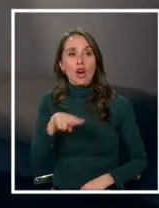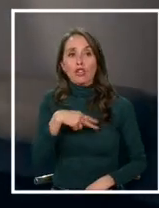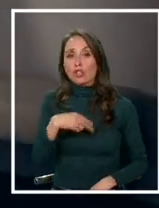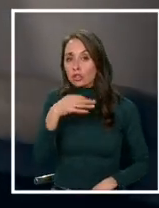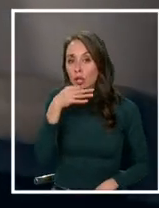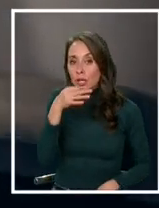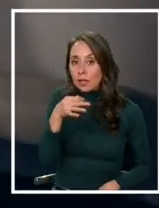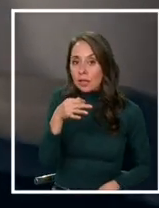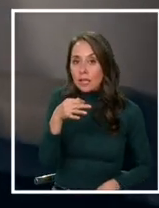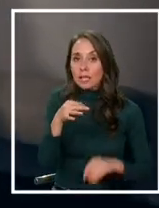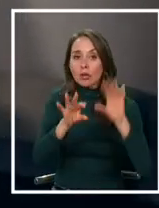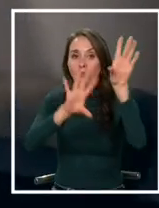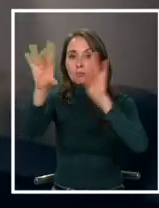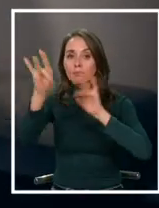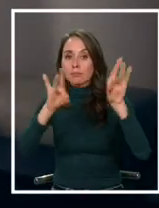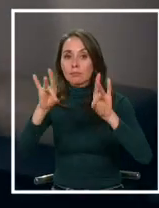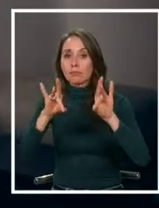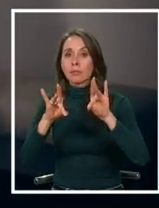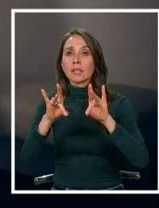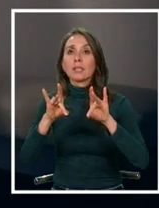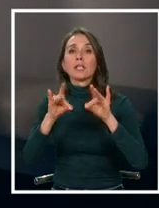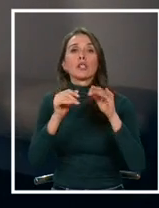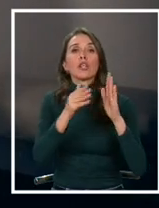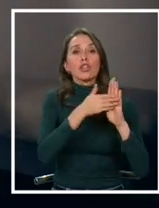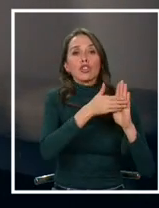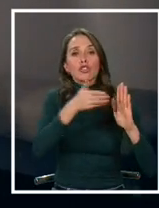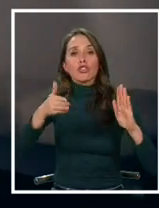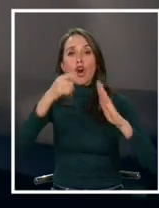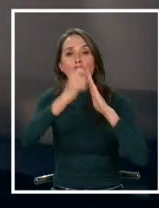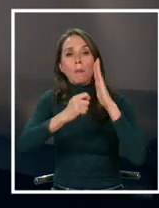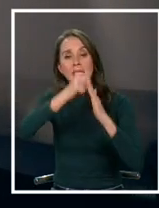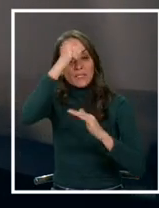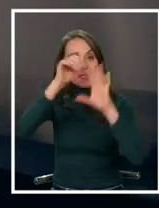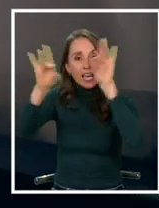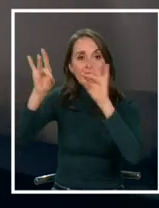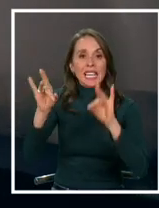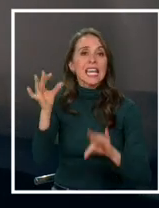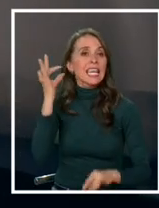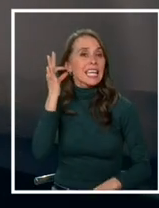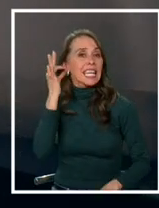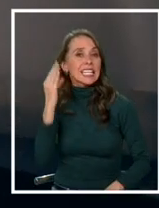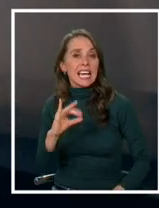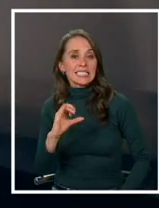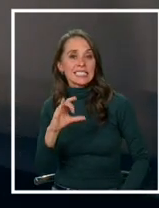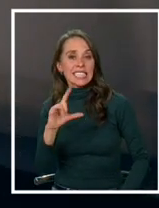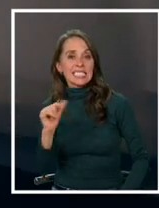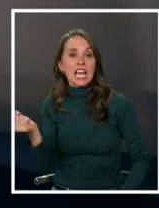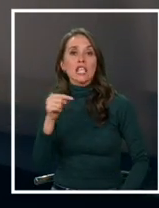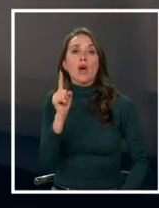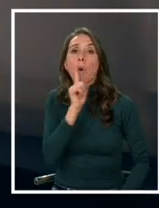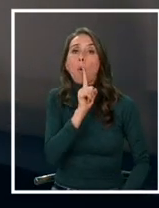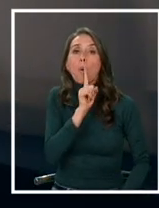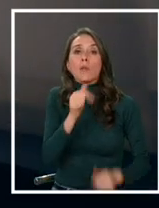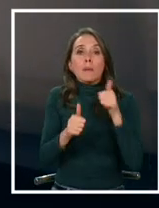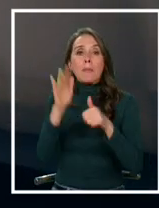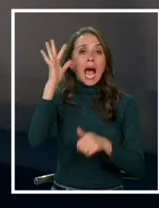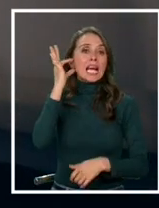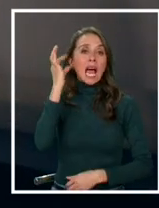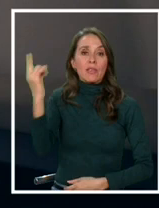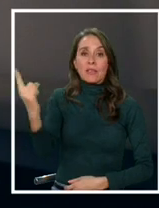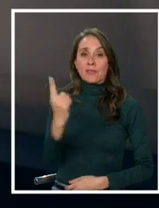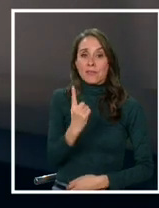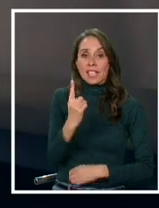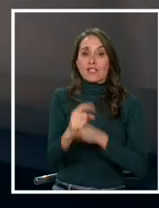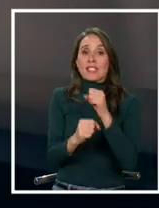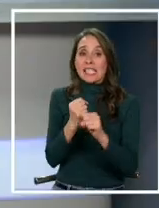hecho la la el reclutamiento desde lo hacíamos durante todo el verano Ella llegó más tarde llegó te diría que fue la última candidata que se presentó ese